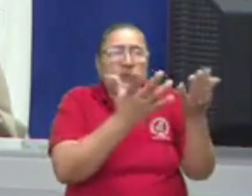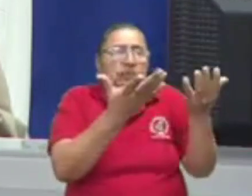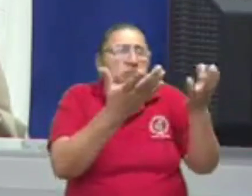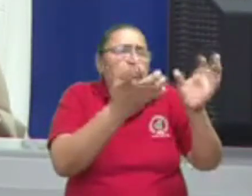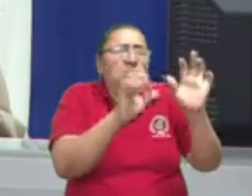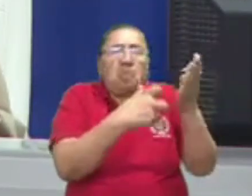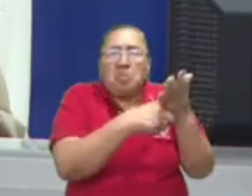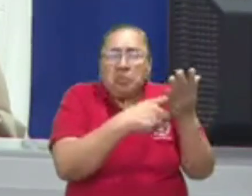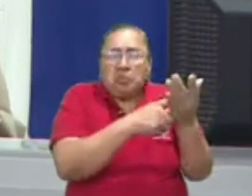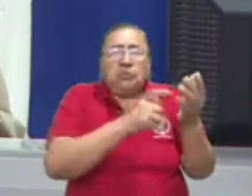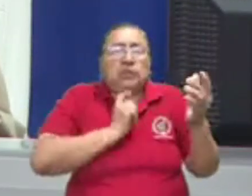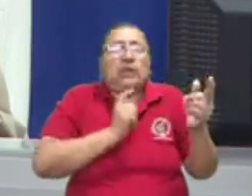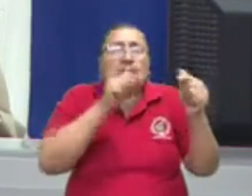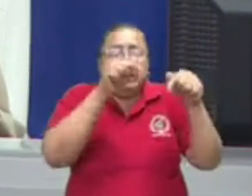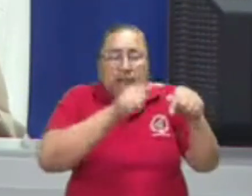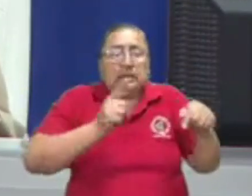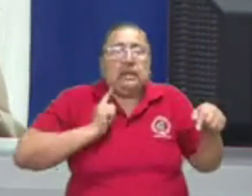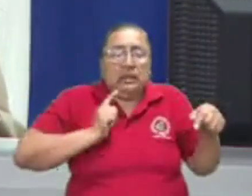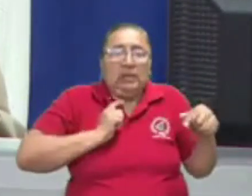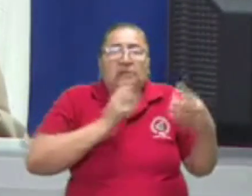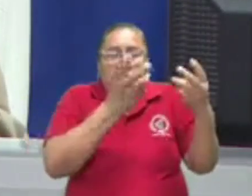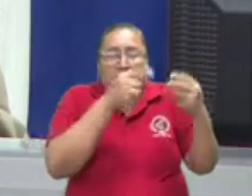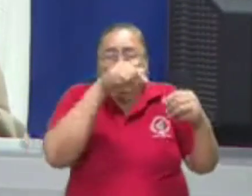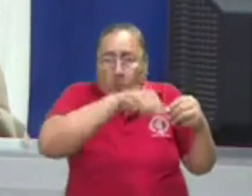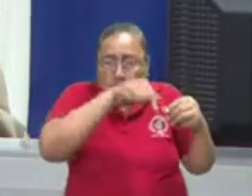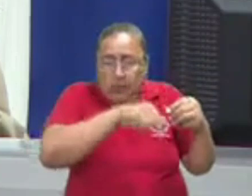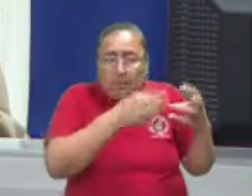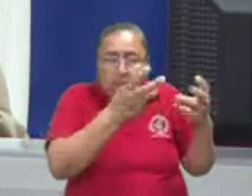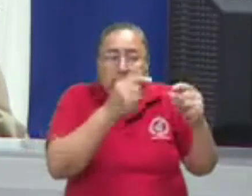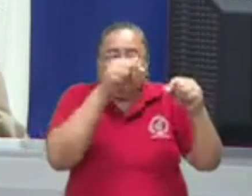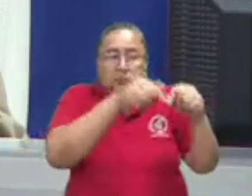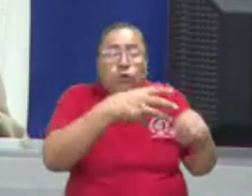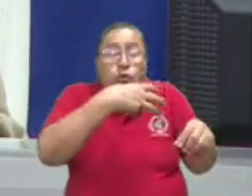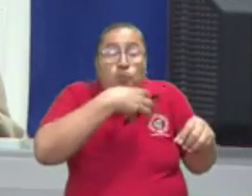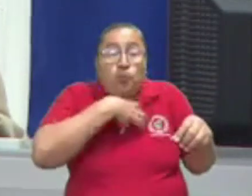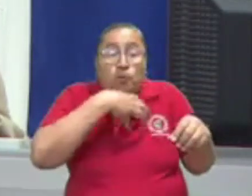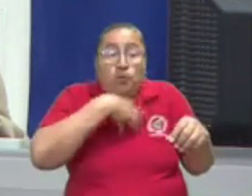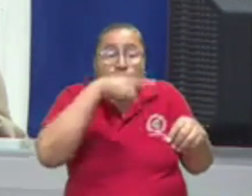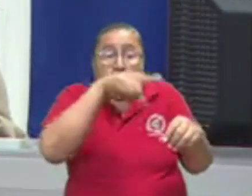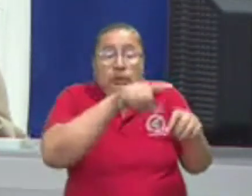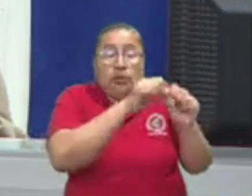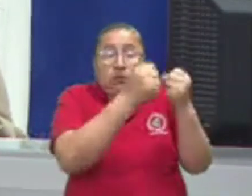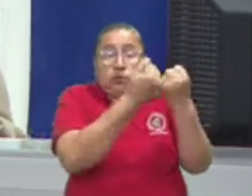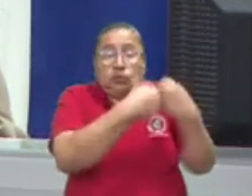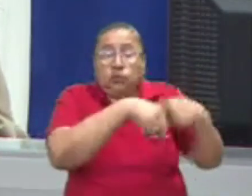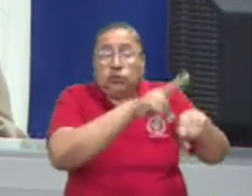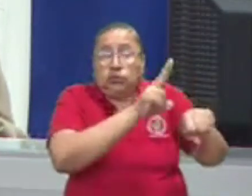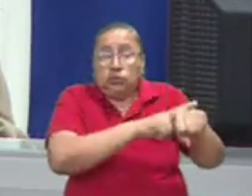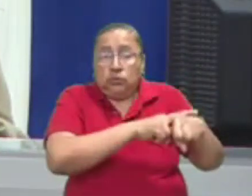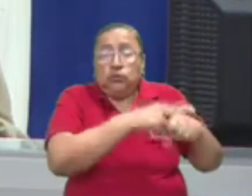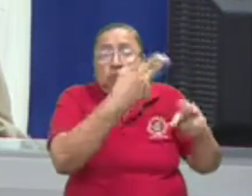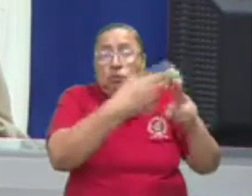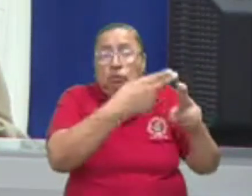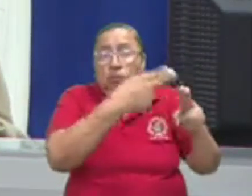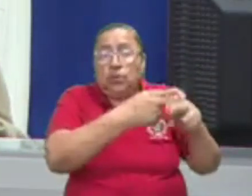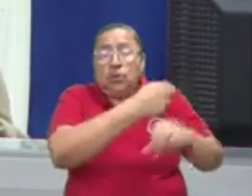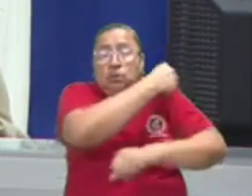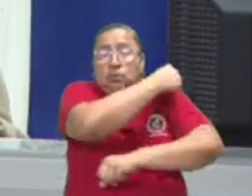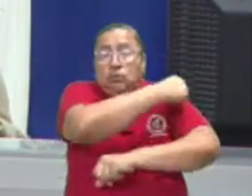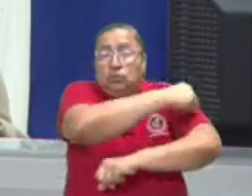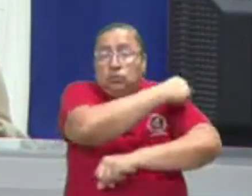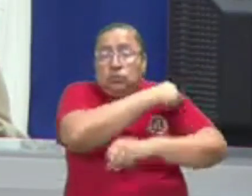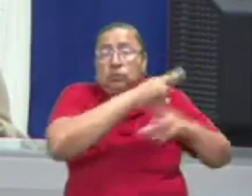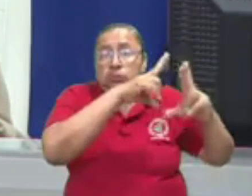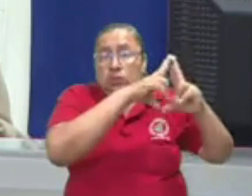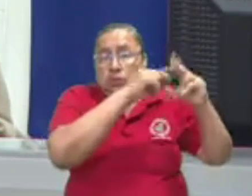acciones que a la fecha pertenezcan a la Asociación Nacional llamada Cruz